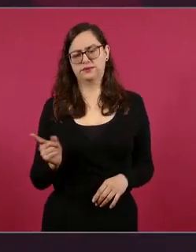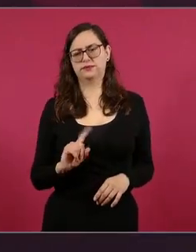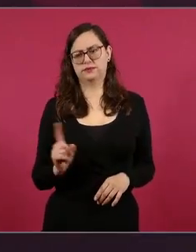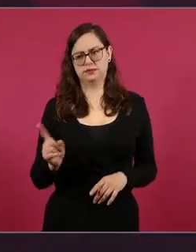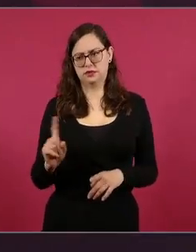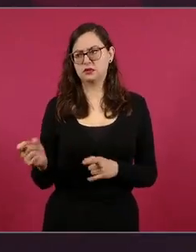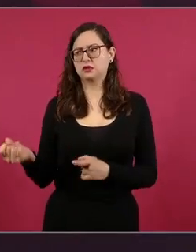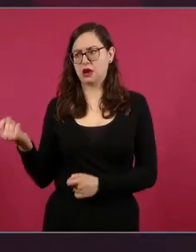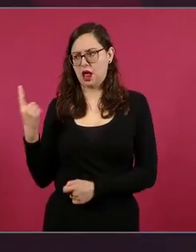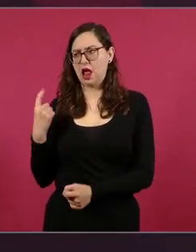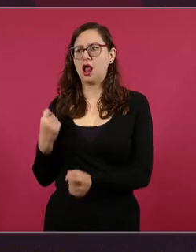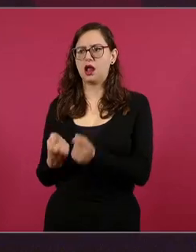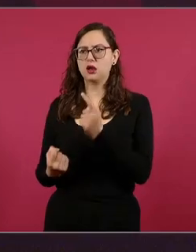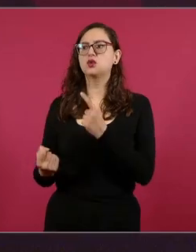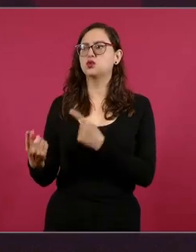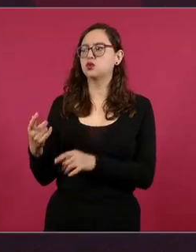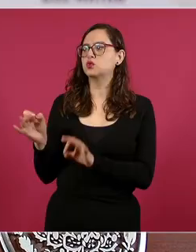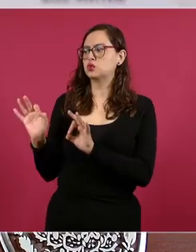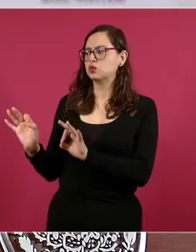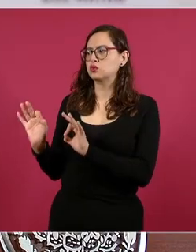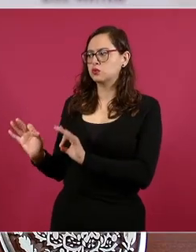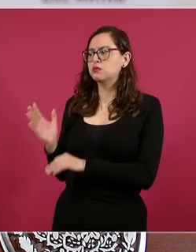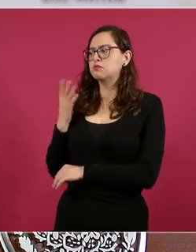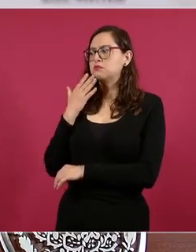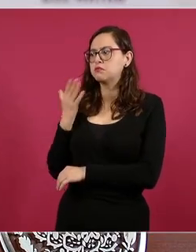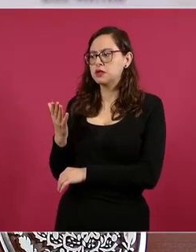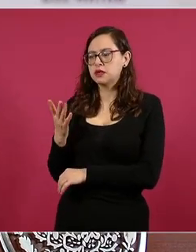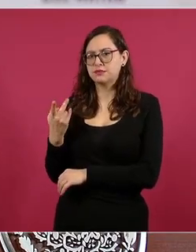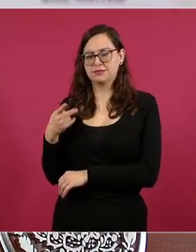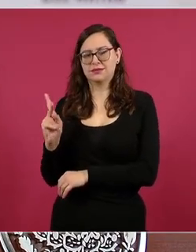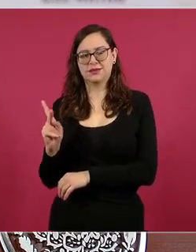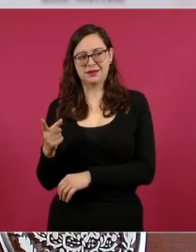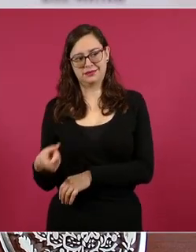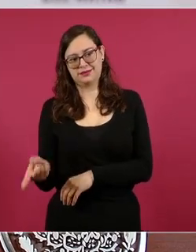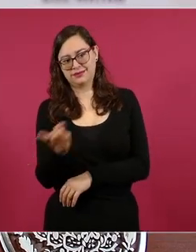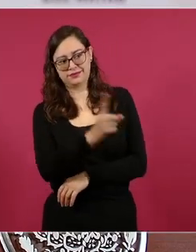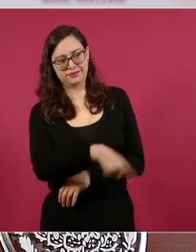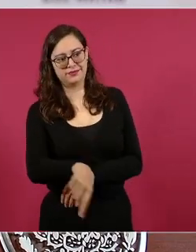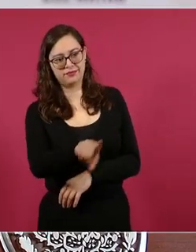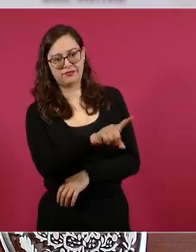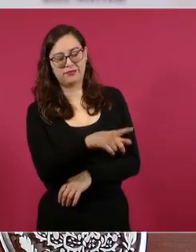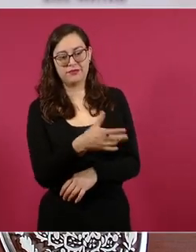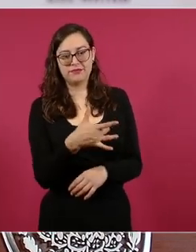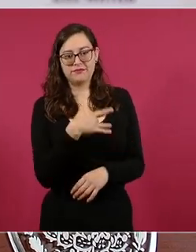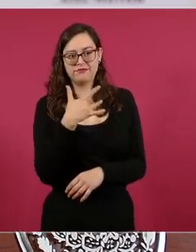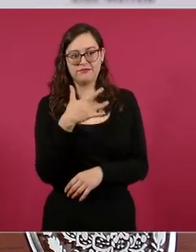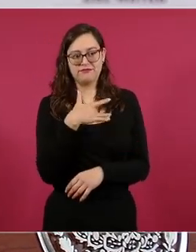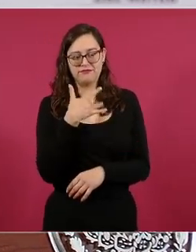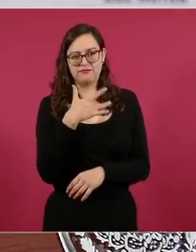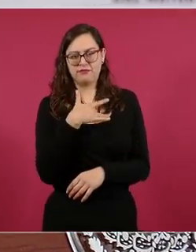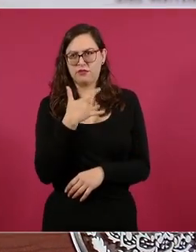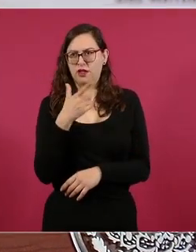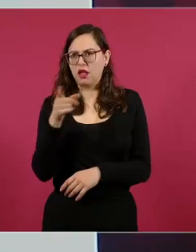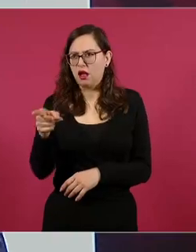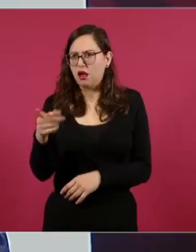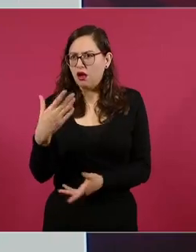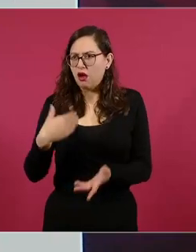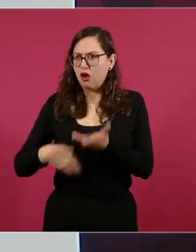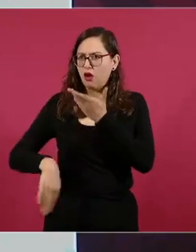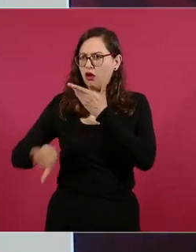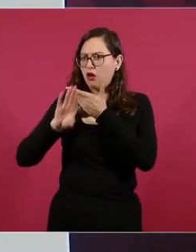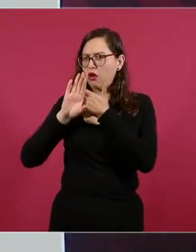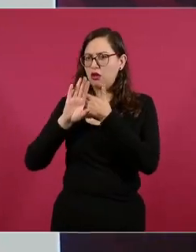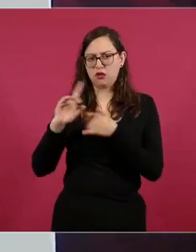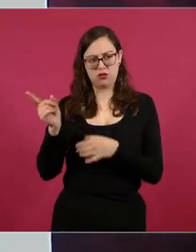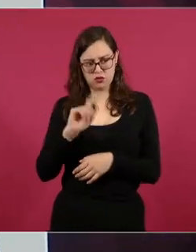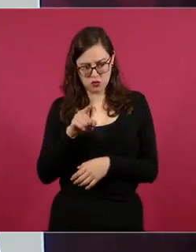que no se sientan ofendidos los periodistas auténticos,